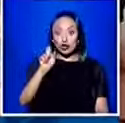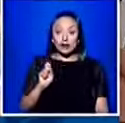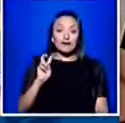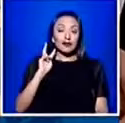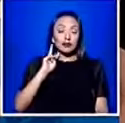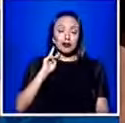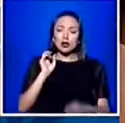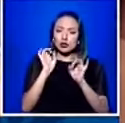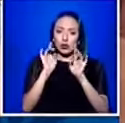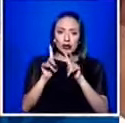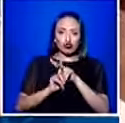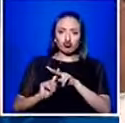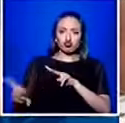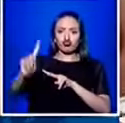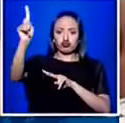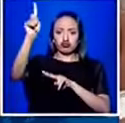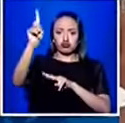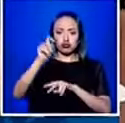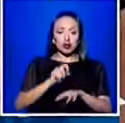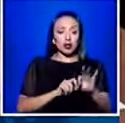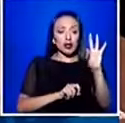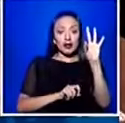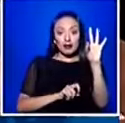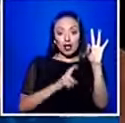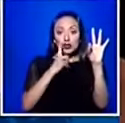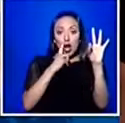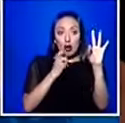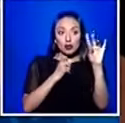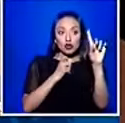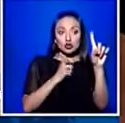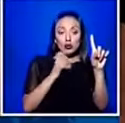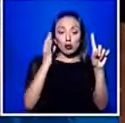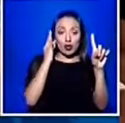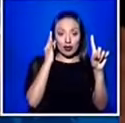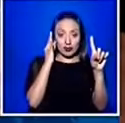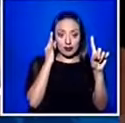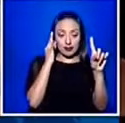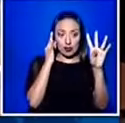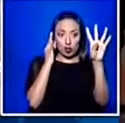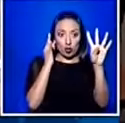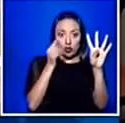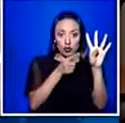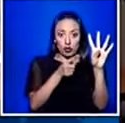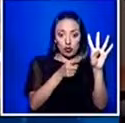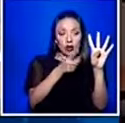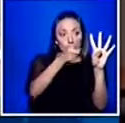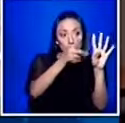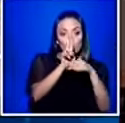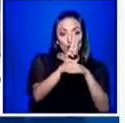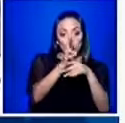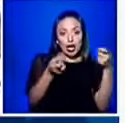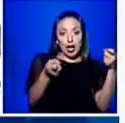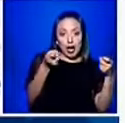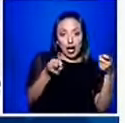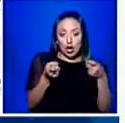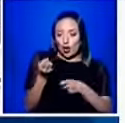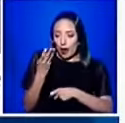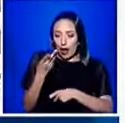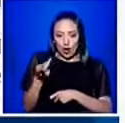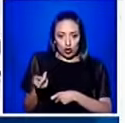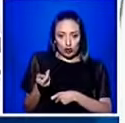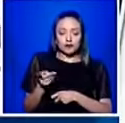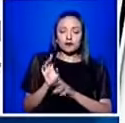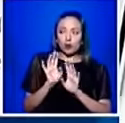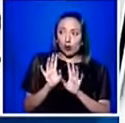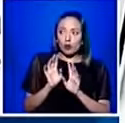de sus captores. Fueron 3 hombres y una mujer que se movilizaban en un vehículo tipo sedán color blanco.